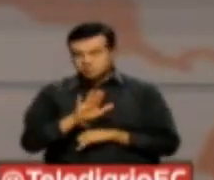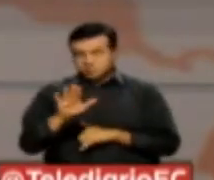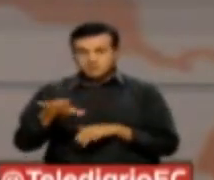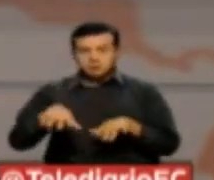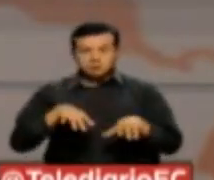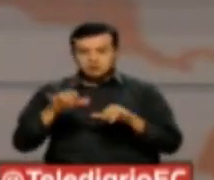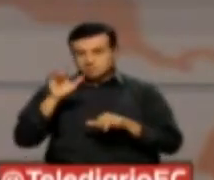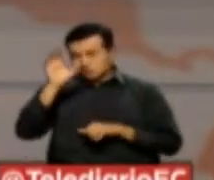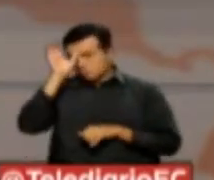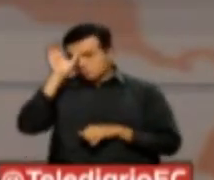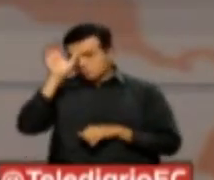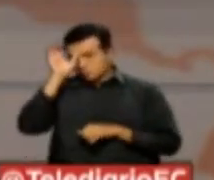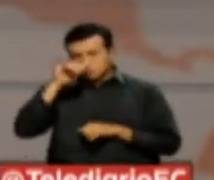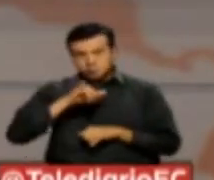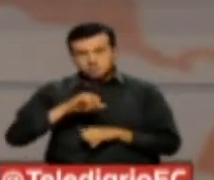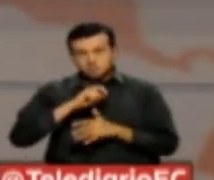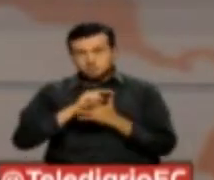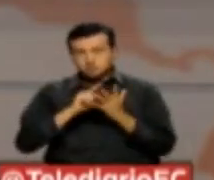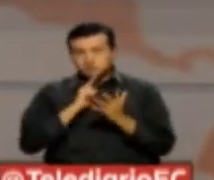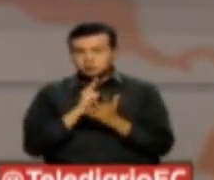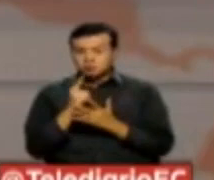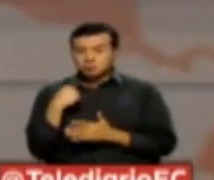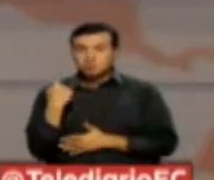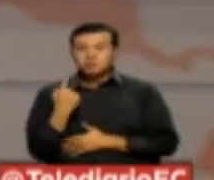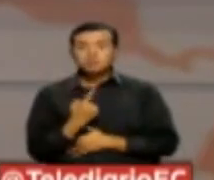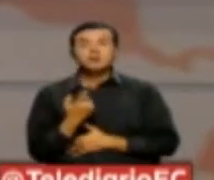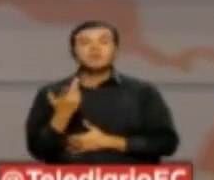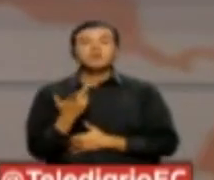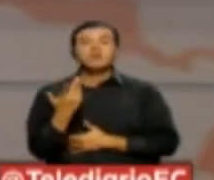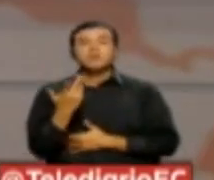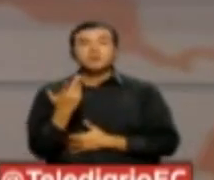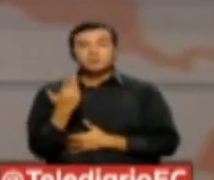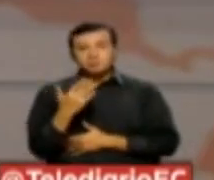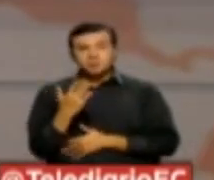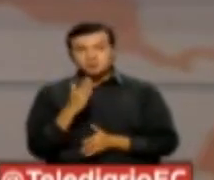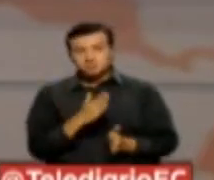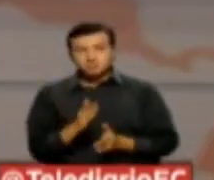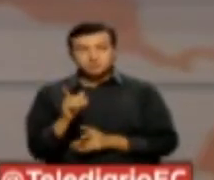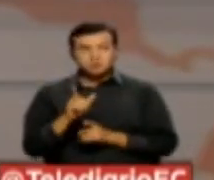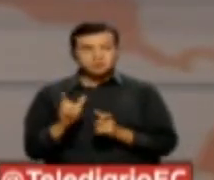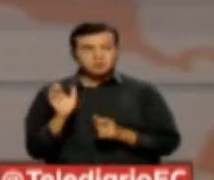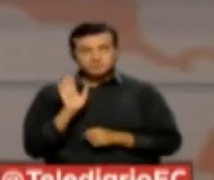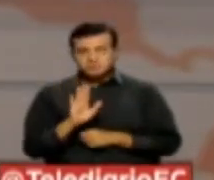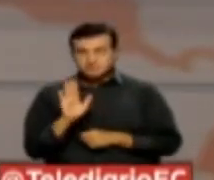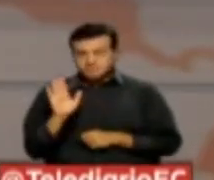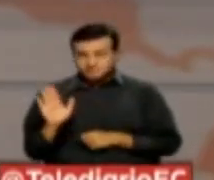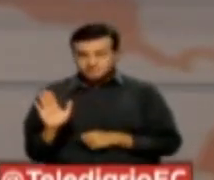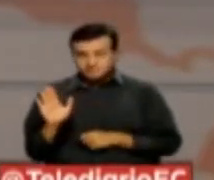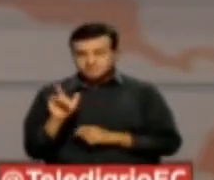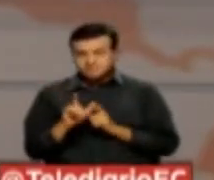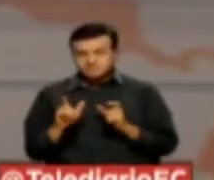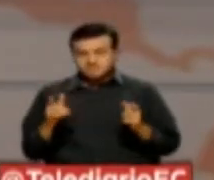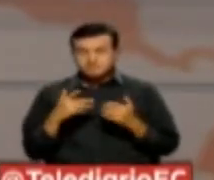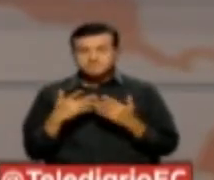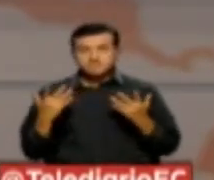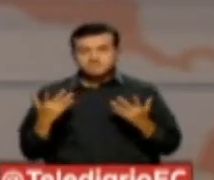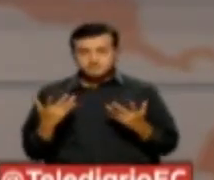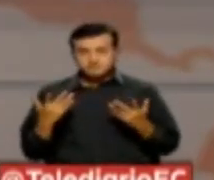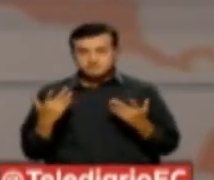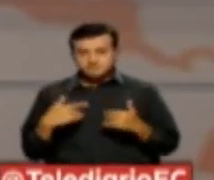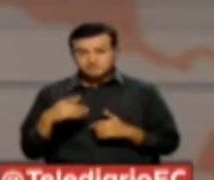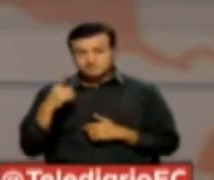actividad cultural que hay que hacerla nosotros somos un puente digamos entre el creador y y